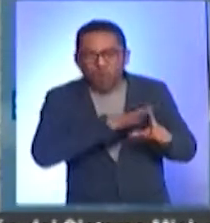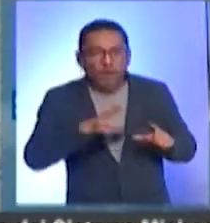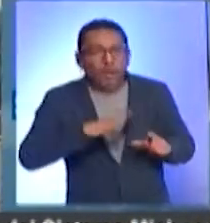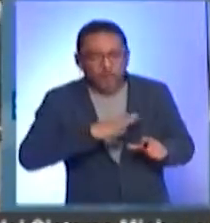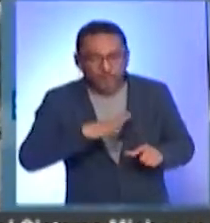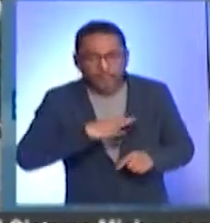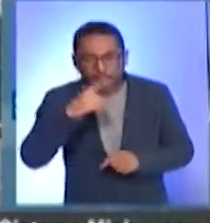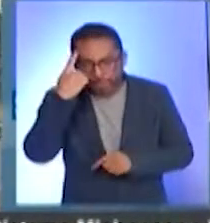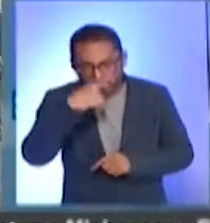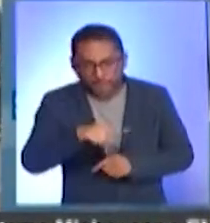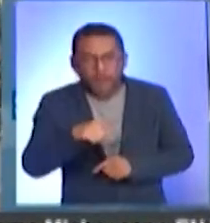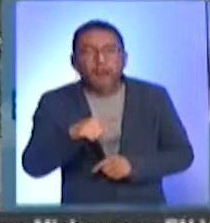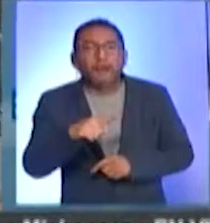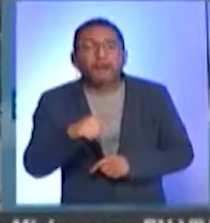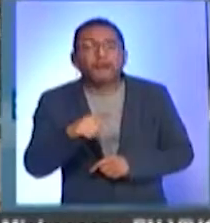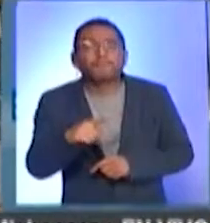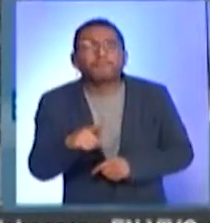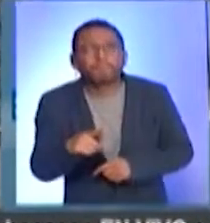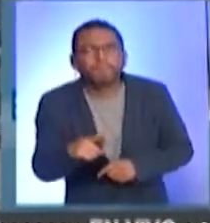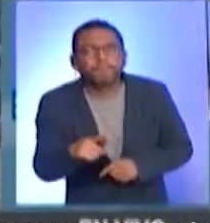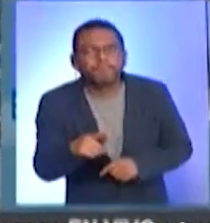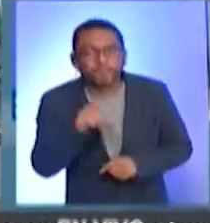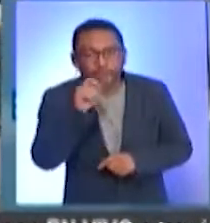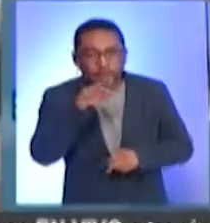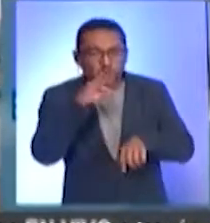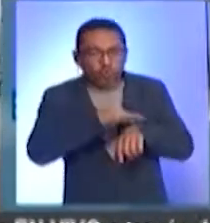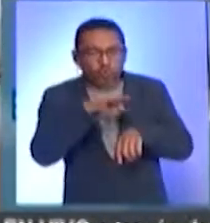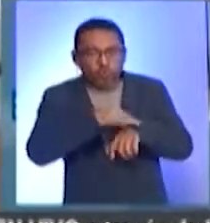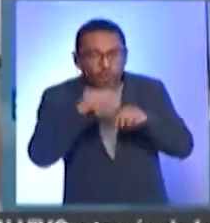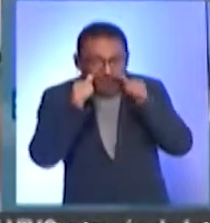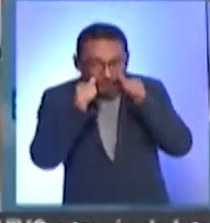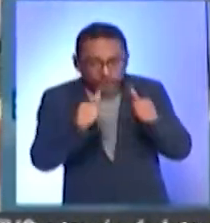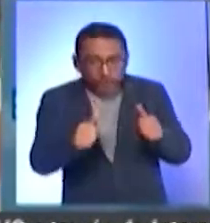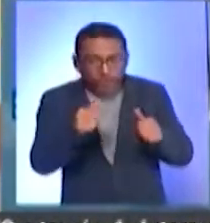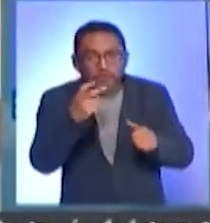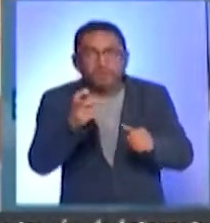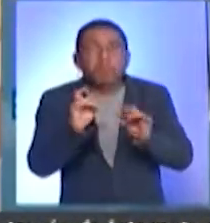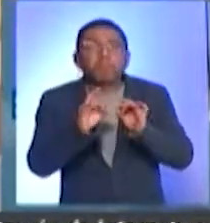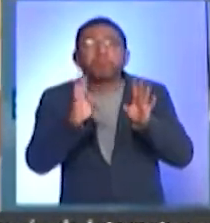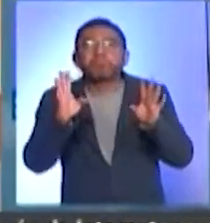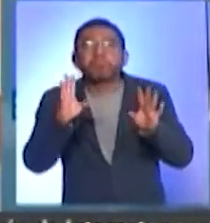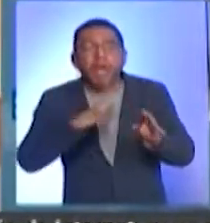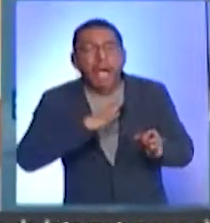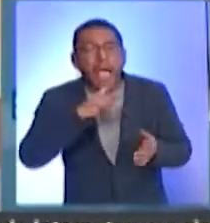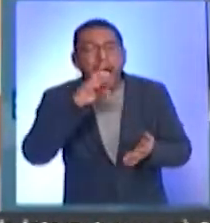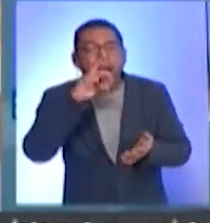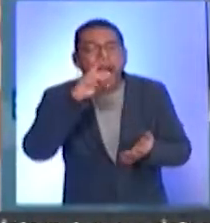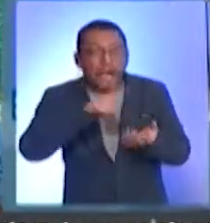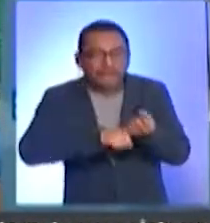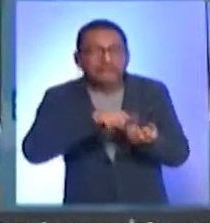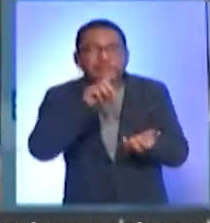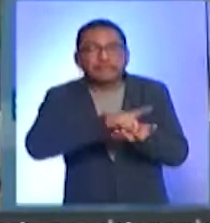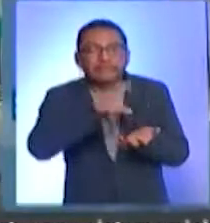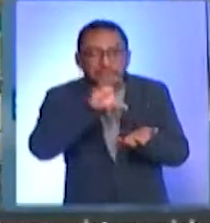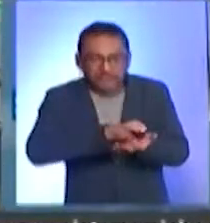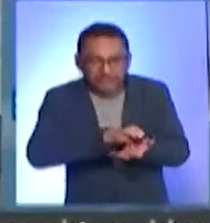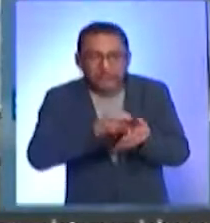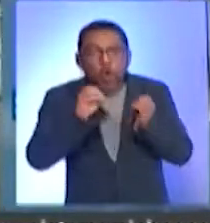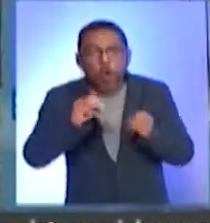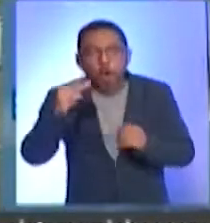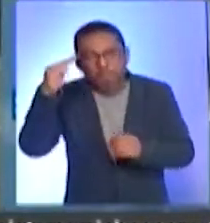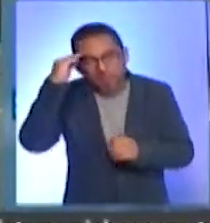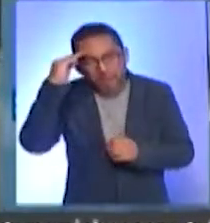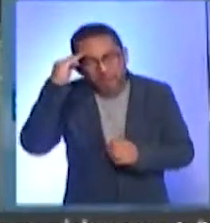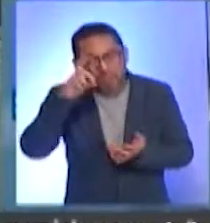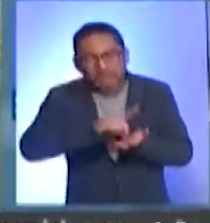tratar de acercar atención médica a pacientes que tienen una limitación física o mental y que por